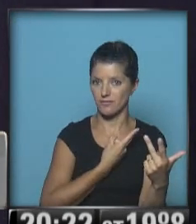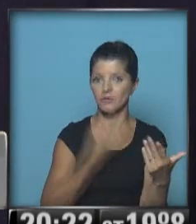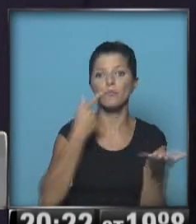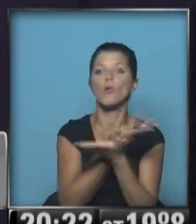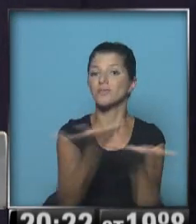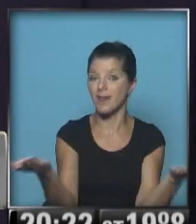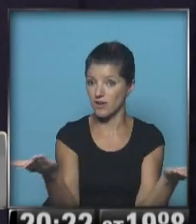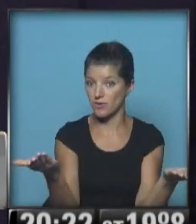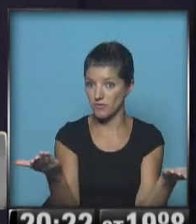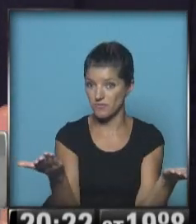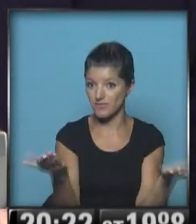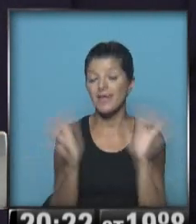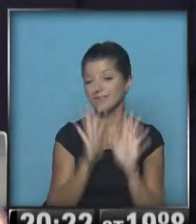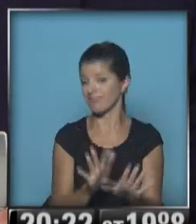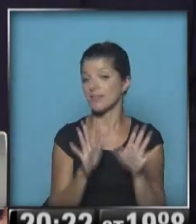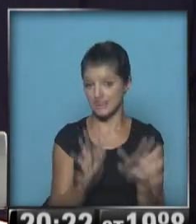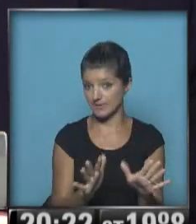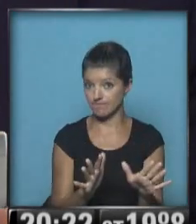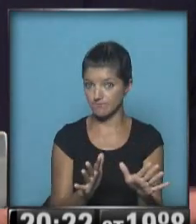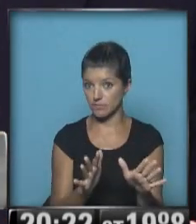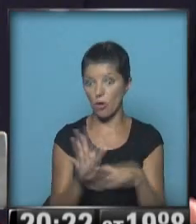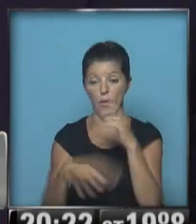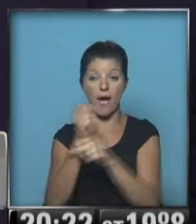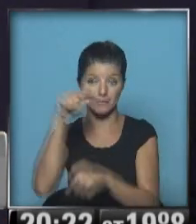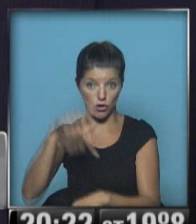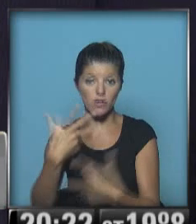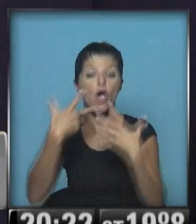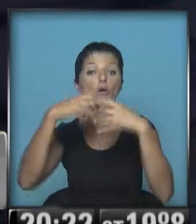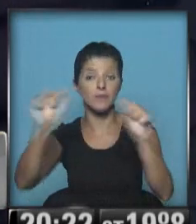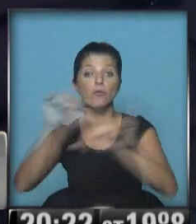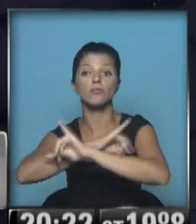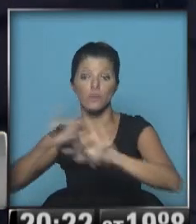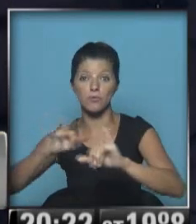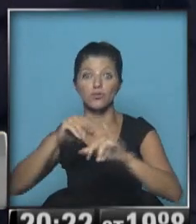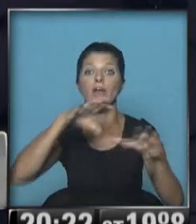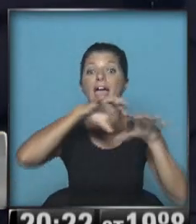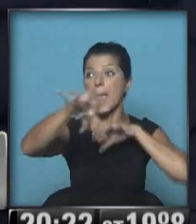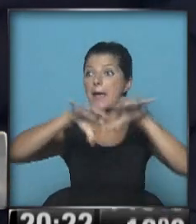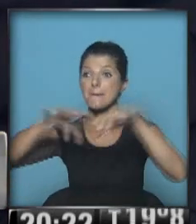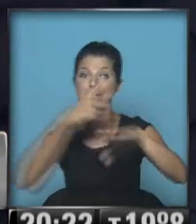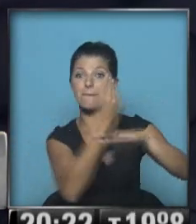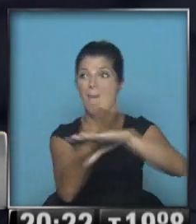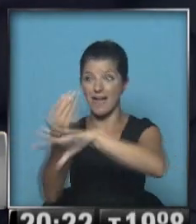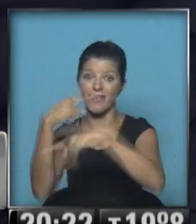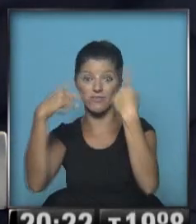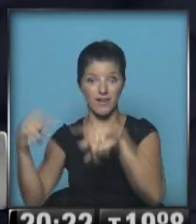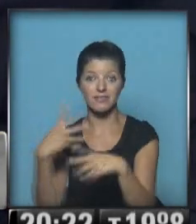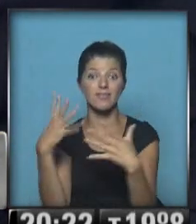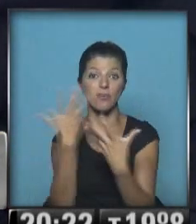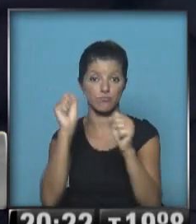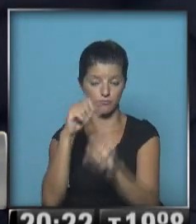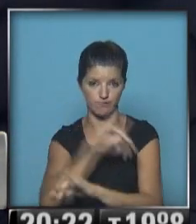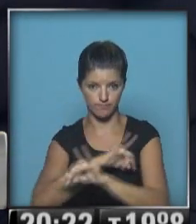transmitirlo y así es como todavía hoy encontramos material en distintas embajadas los archivos de las